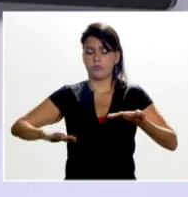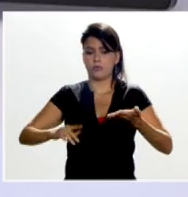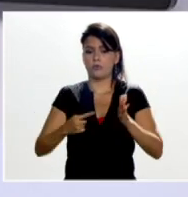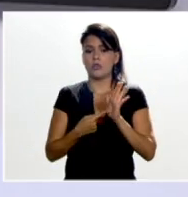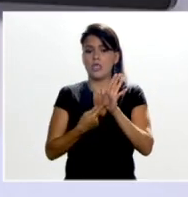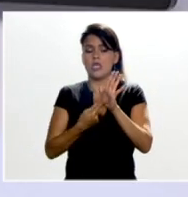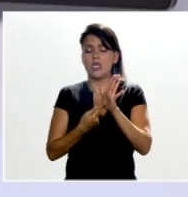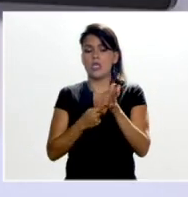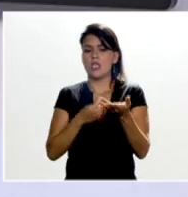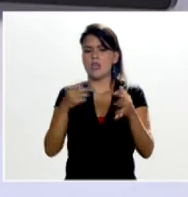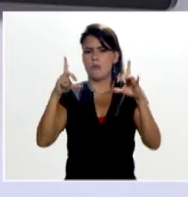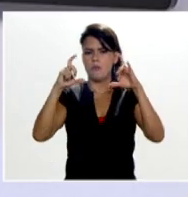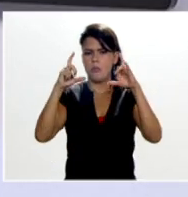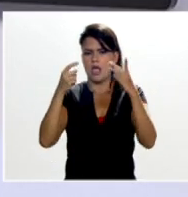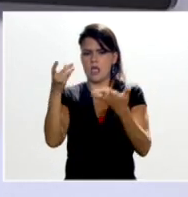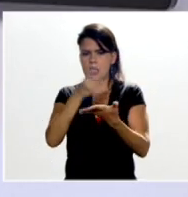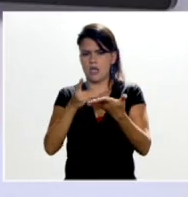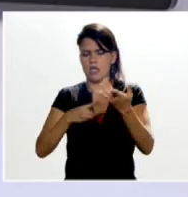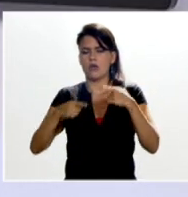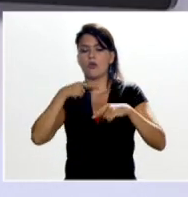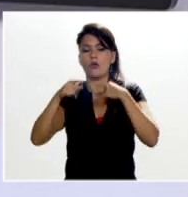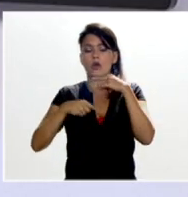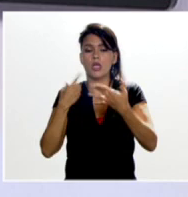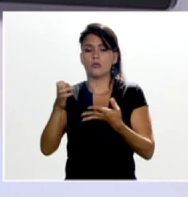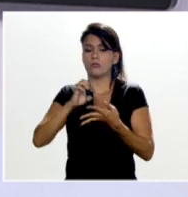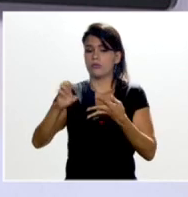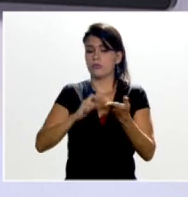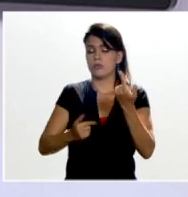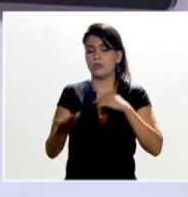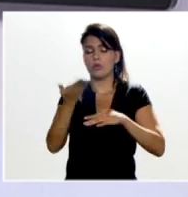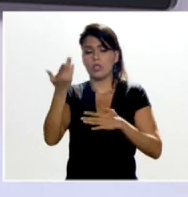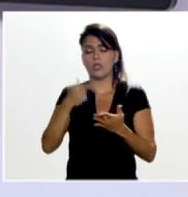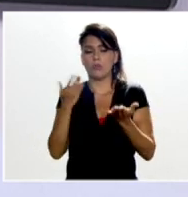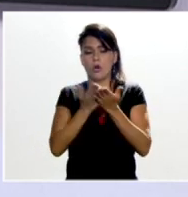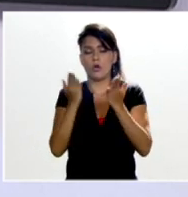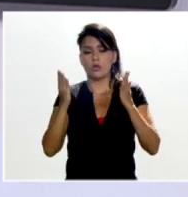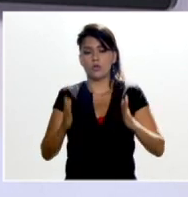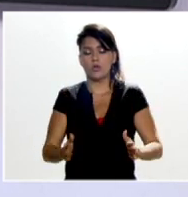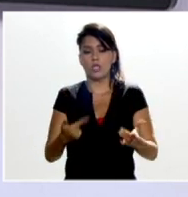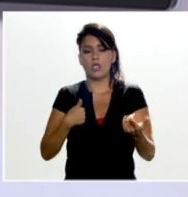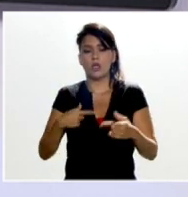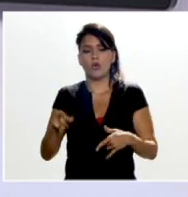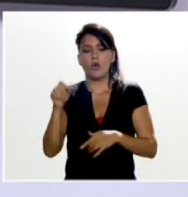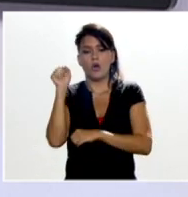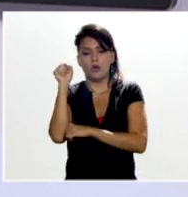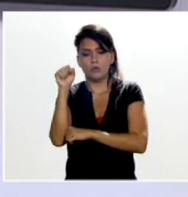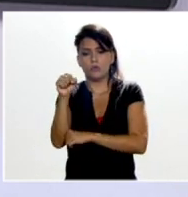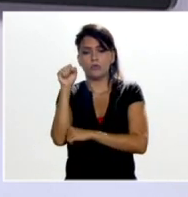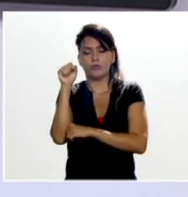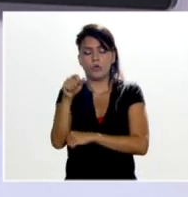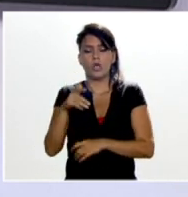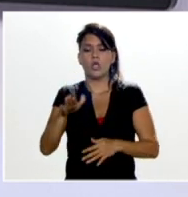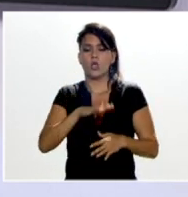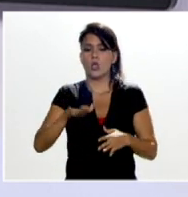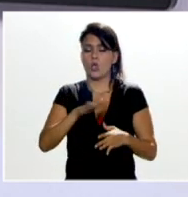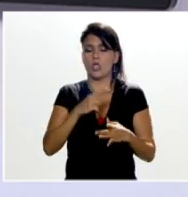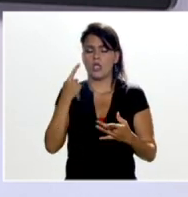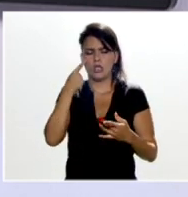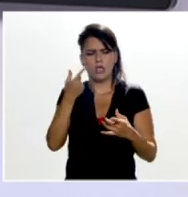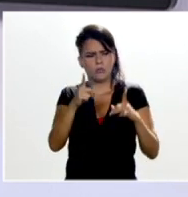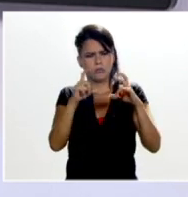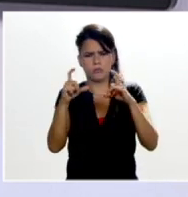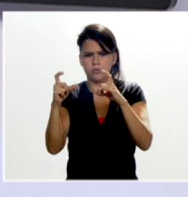imágenes y colores. Estos aspectos son bien importantes, sobre todo para los estudiantes con la condición de autismo, en donde estas claves visuales les